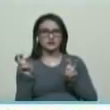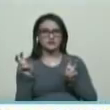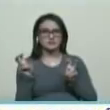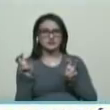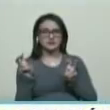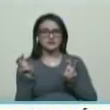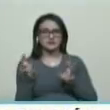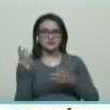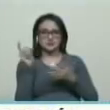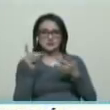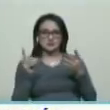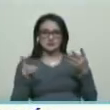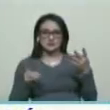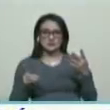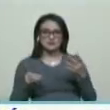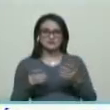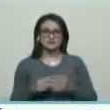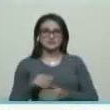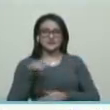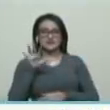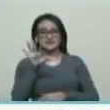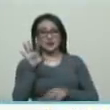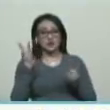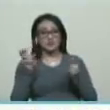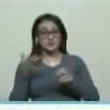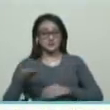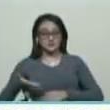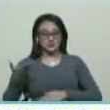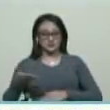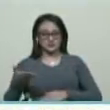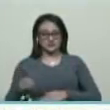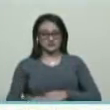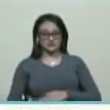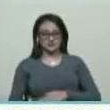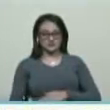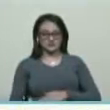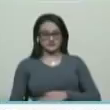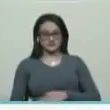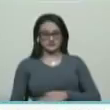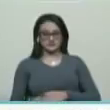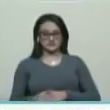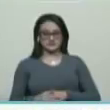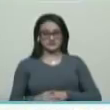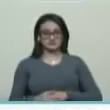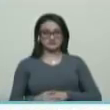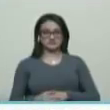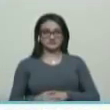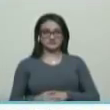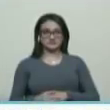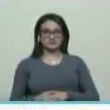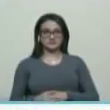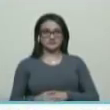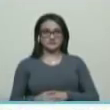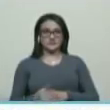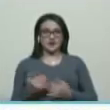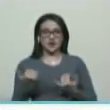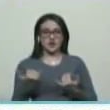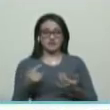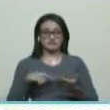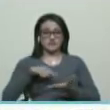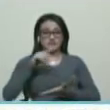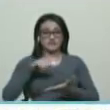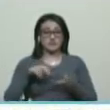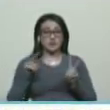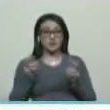en detalle de estos cinco ámbitos que nos van a llevar a la firma de